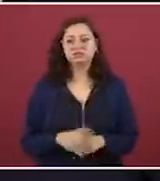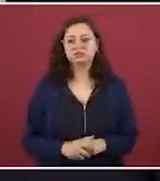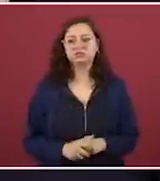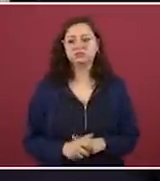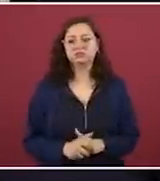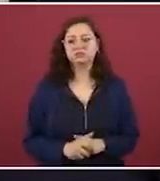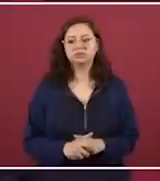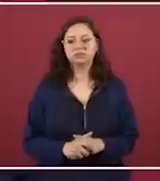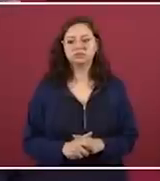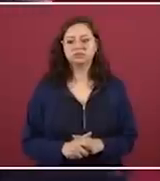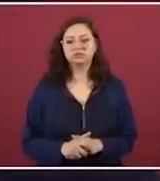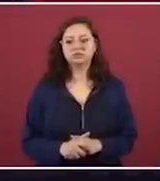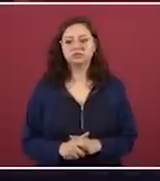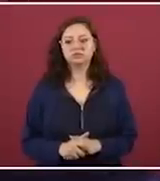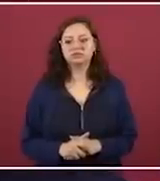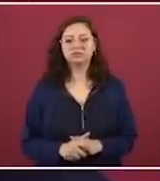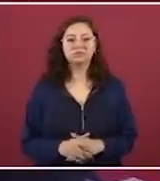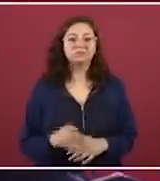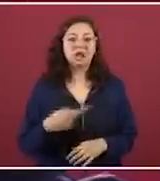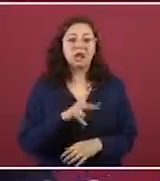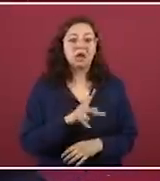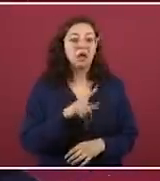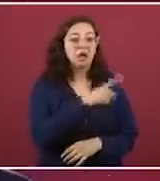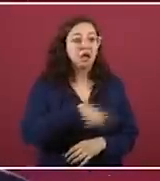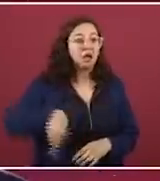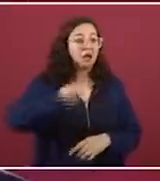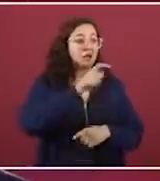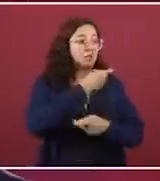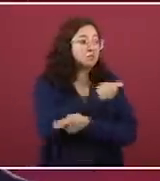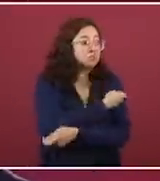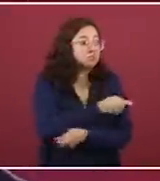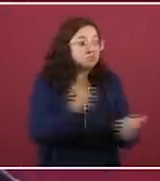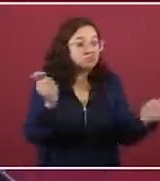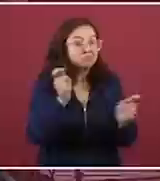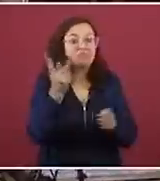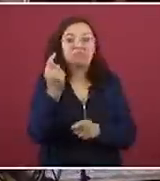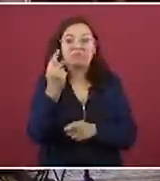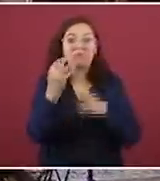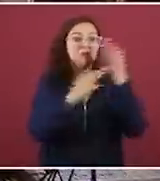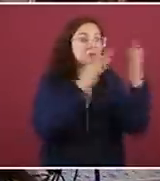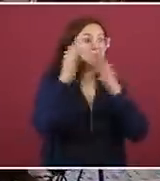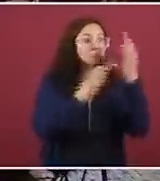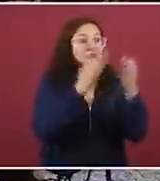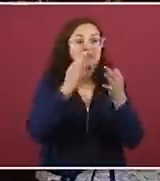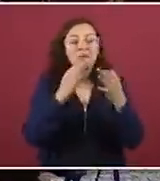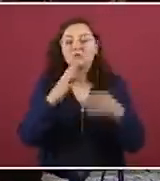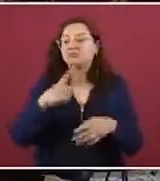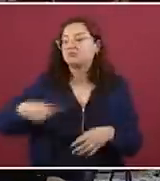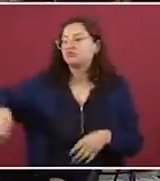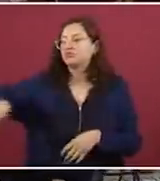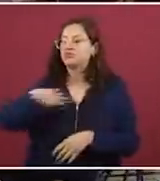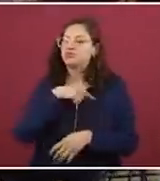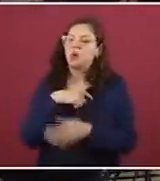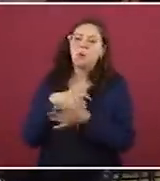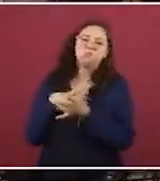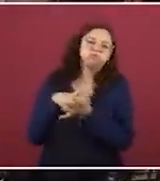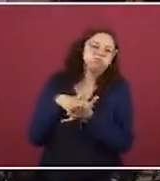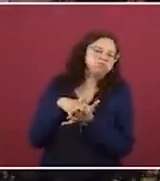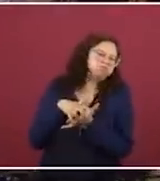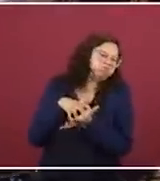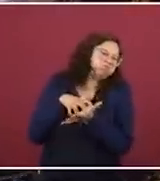entusiasmábamos porque llenábamos las plazas. Y al día siguiente, ni una